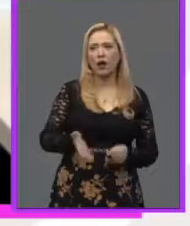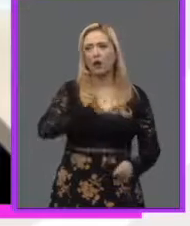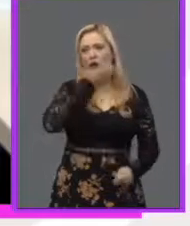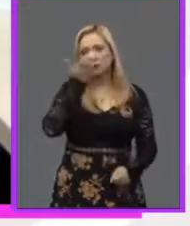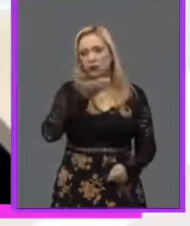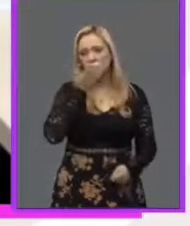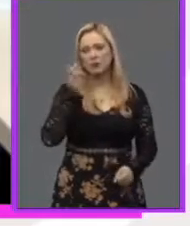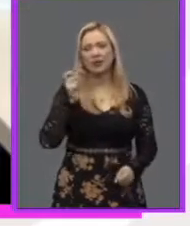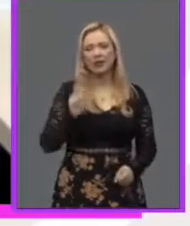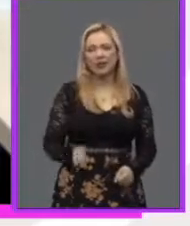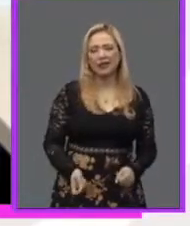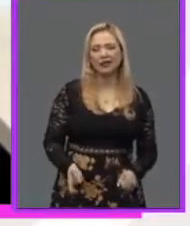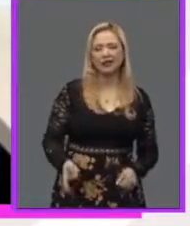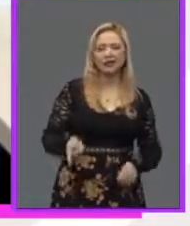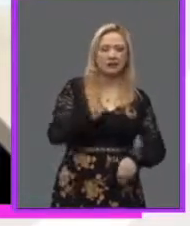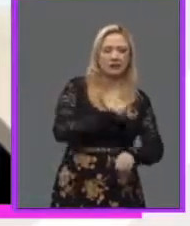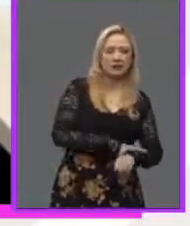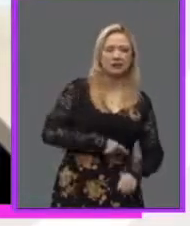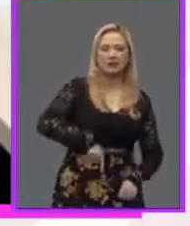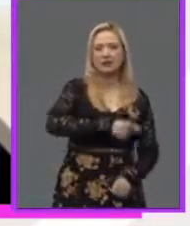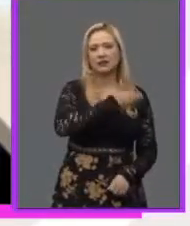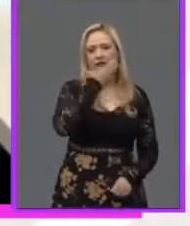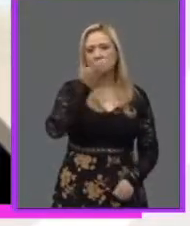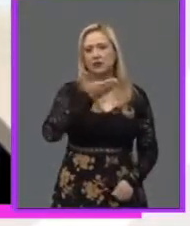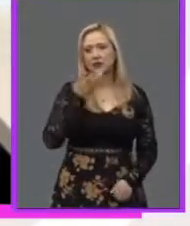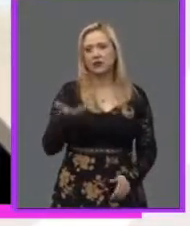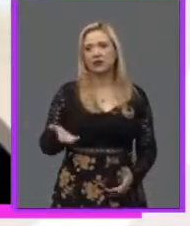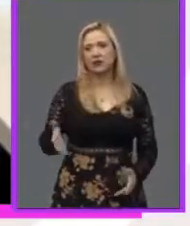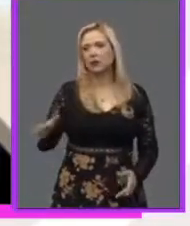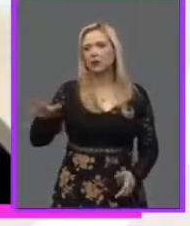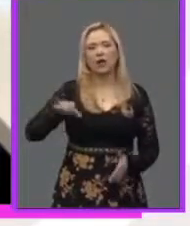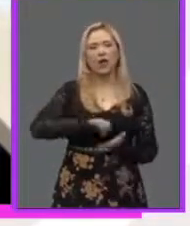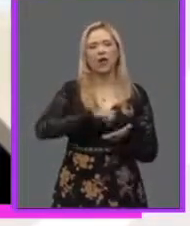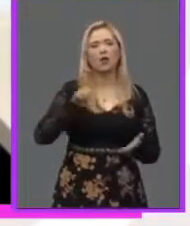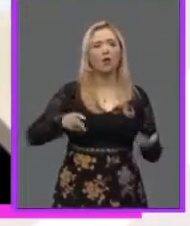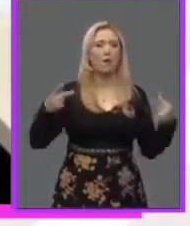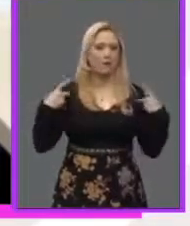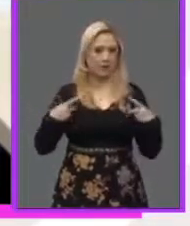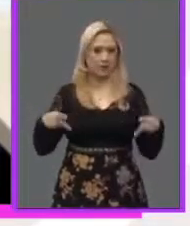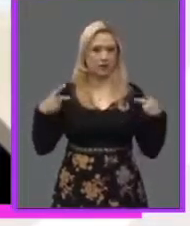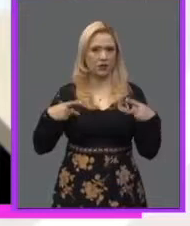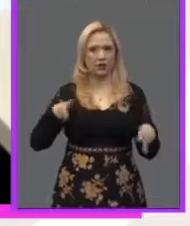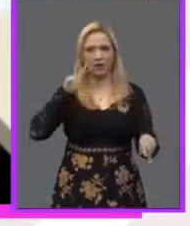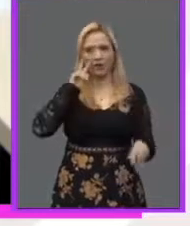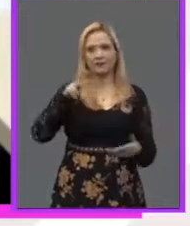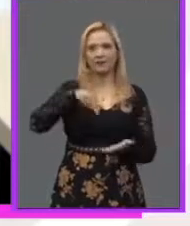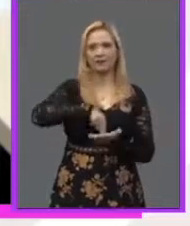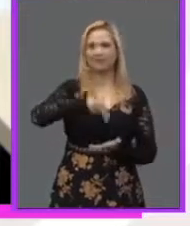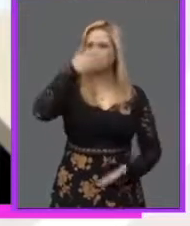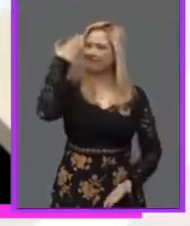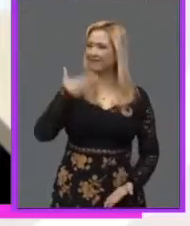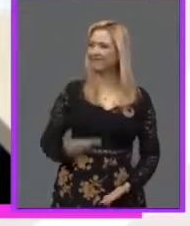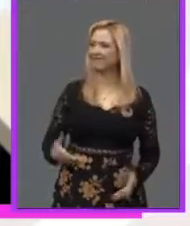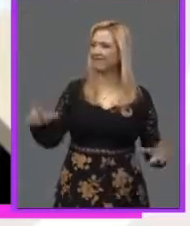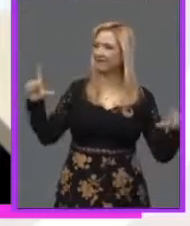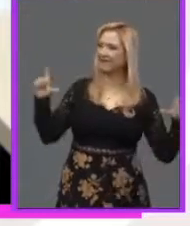son los discursos detrás de todo el mercado inmobiliario, pues vemos que también está zonificado. Por ejemplo, las personas que aparecen en los